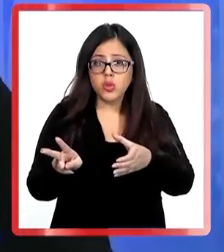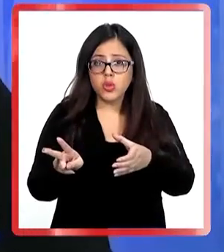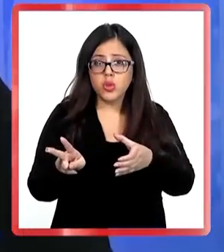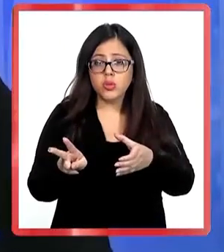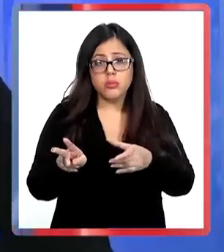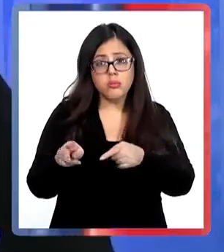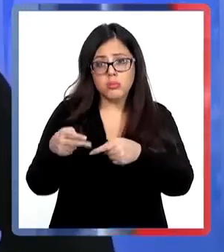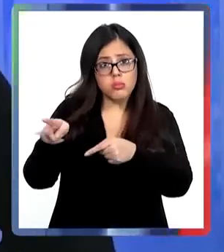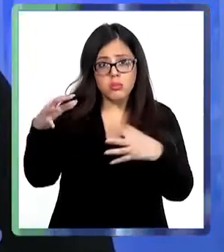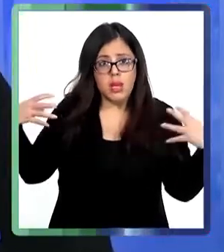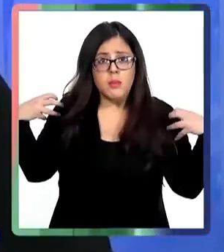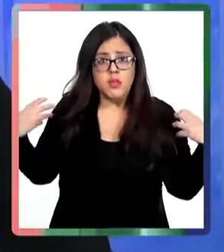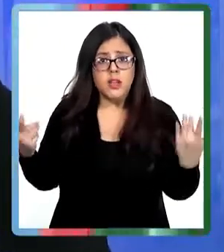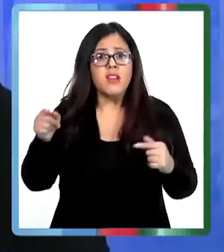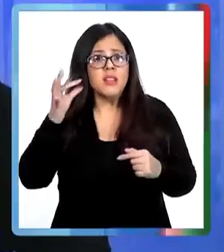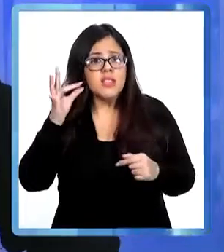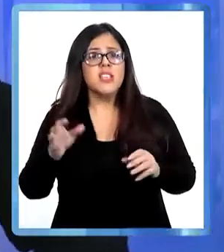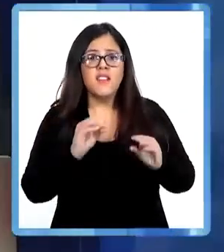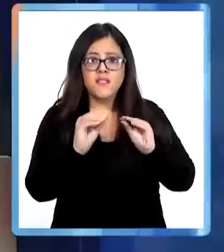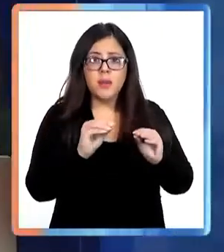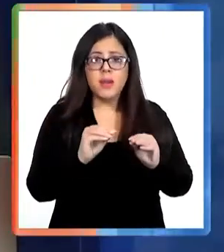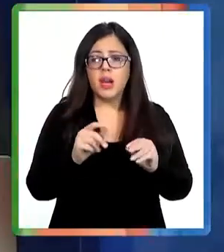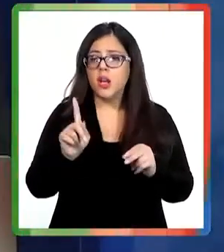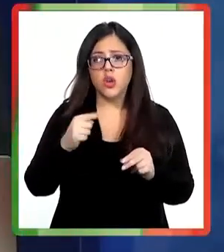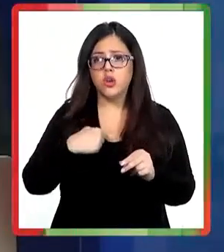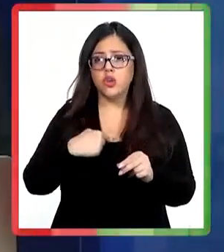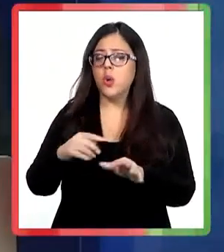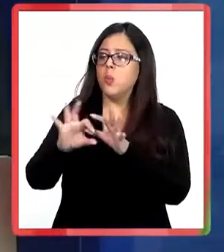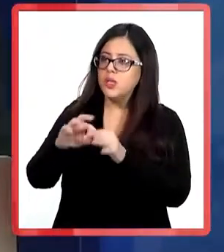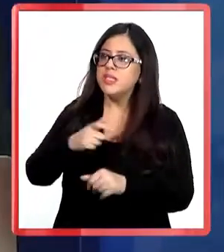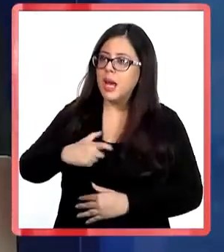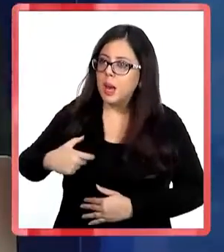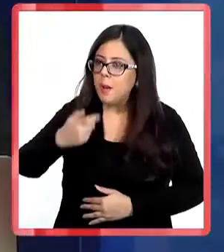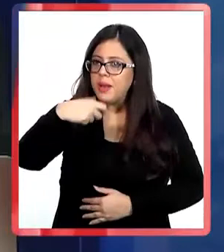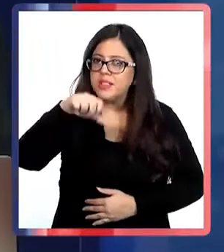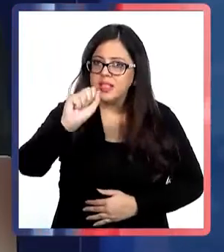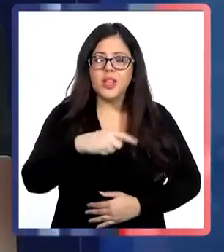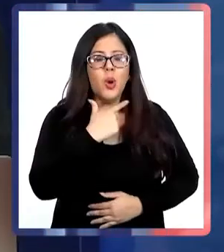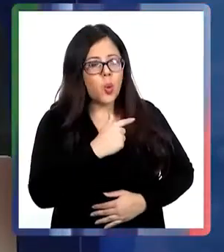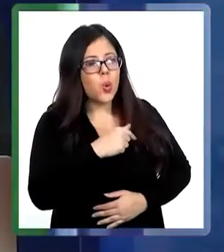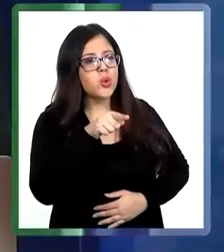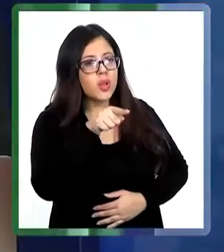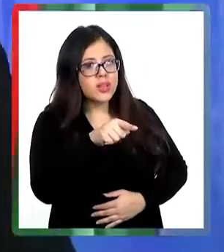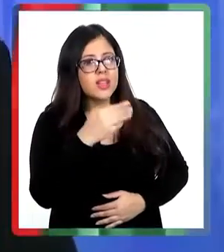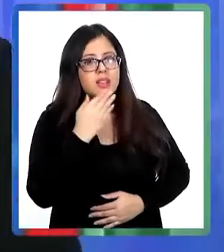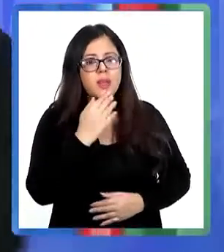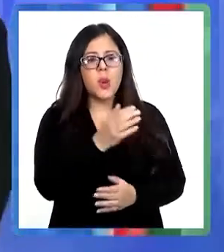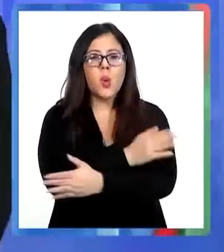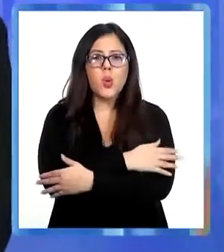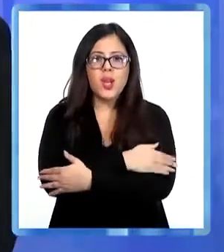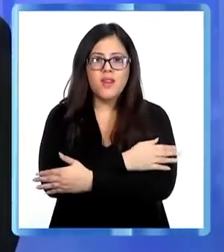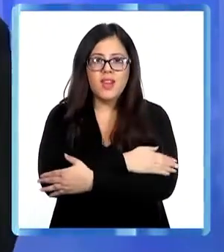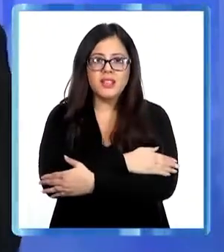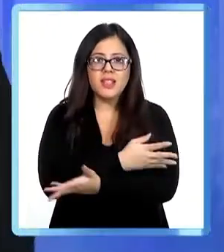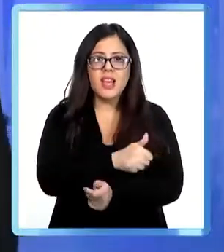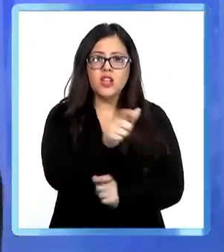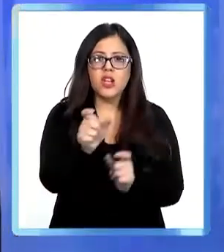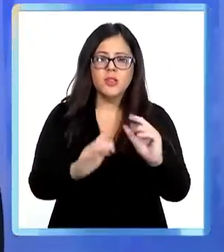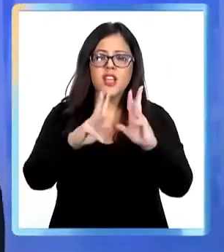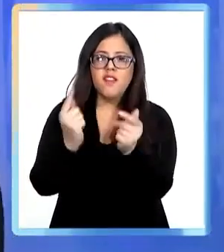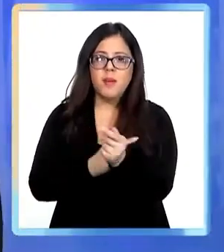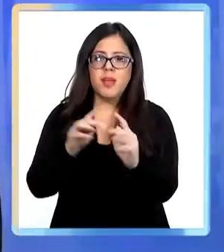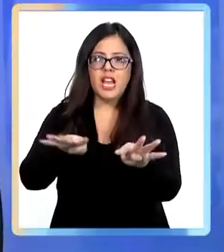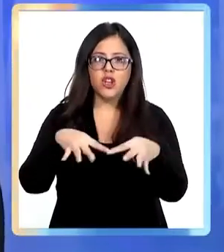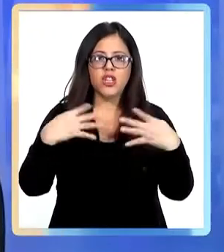atribución que le corresponde a ella y lo va a notificar ella, no yo. Muchas gracias, señor presidente, por la entrevista. Un gustazo, Patricio, un gusto y un abrazo grande a todas las familias que nos